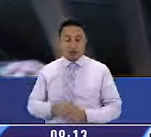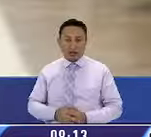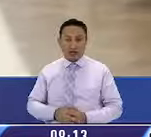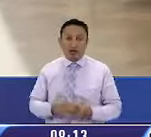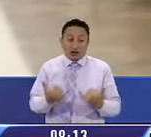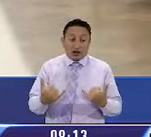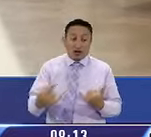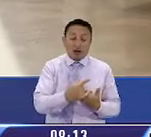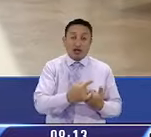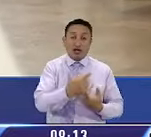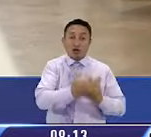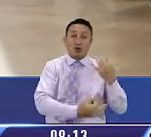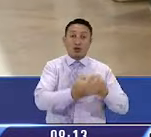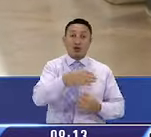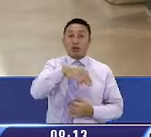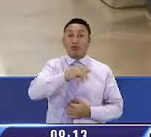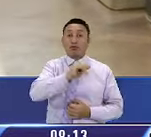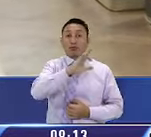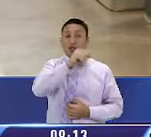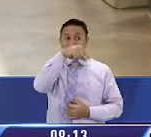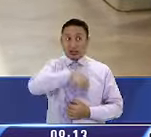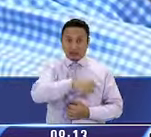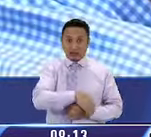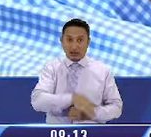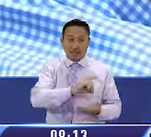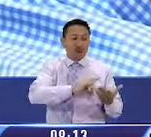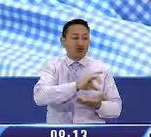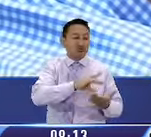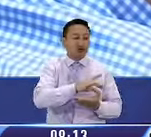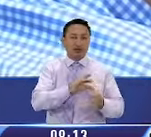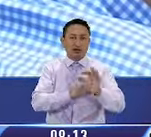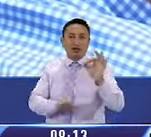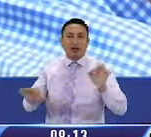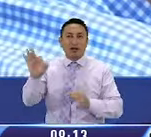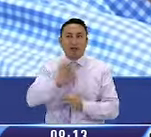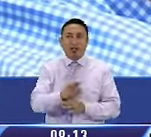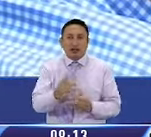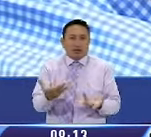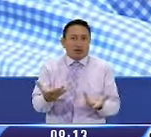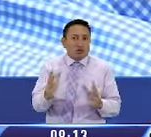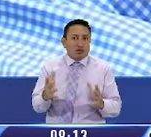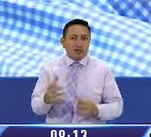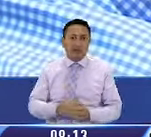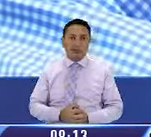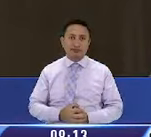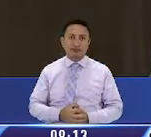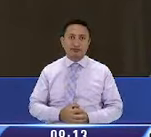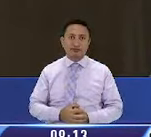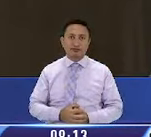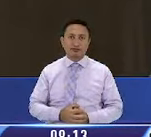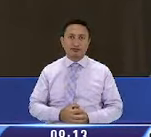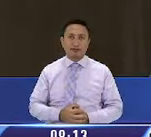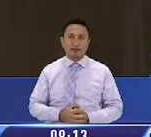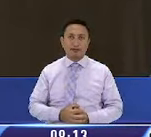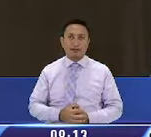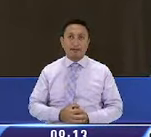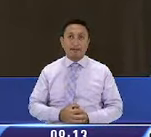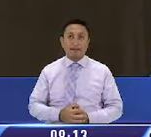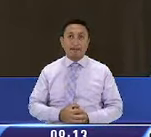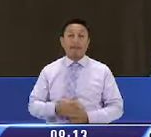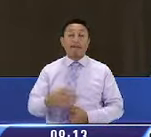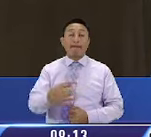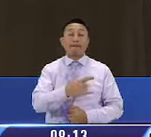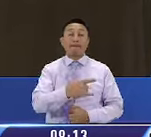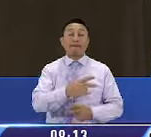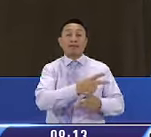tras ser involucrados en casos de connotación nacional, como es el caso Metástasis o el caso Plaga. El papel que juega el Consejo de